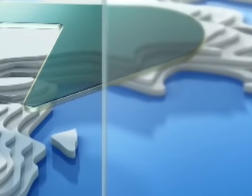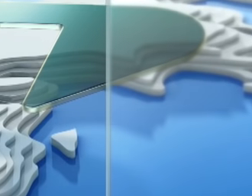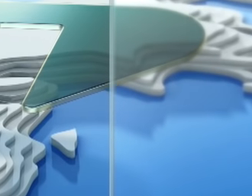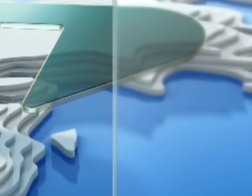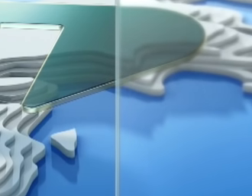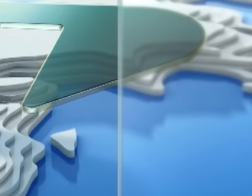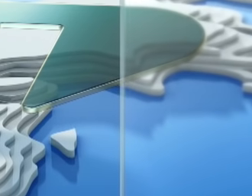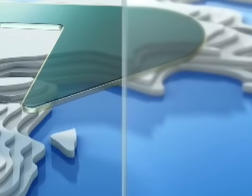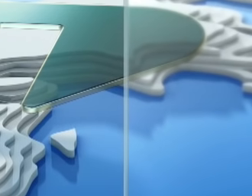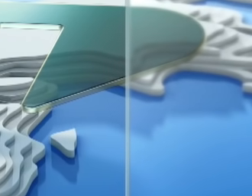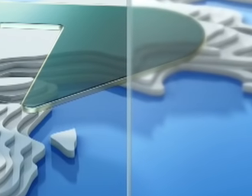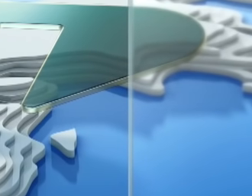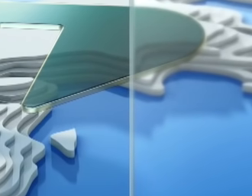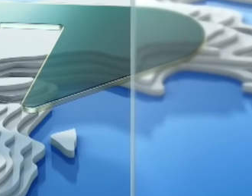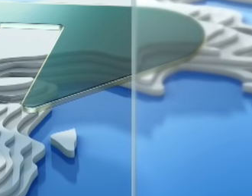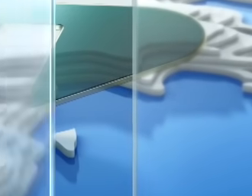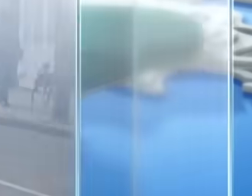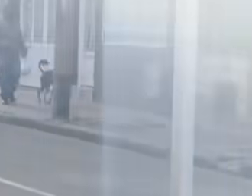CMI.